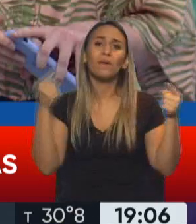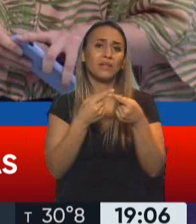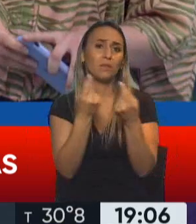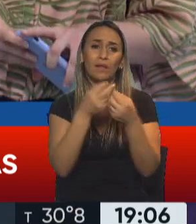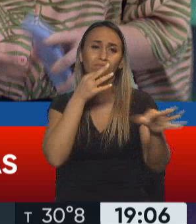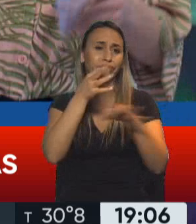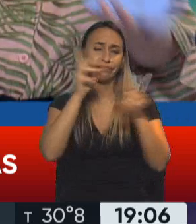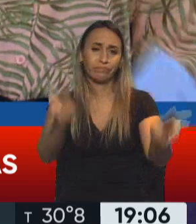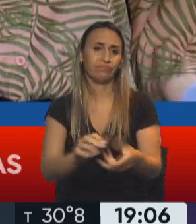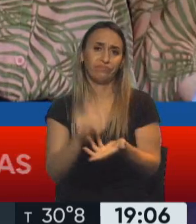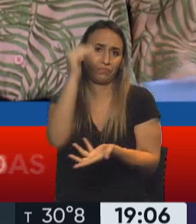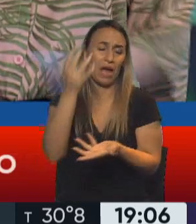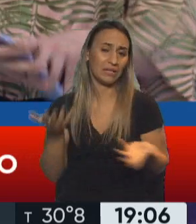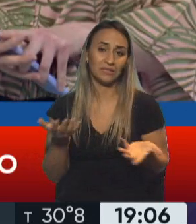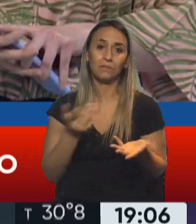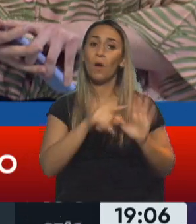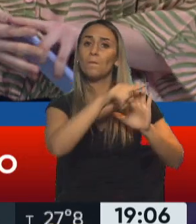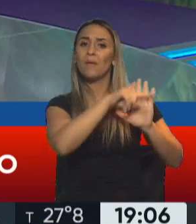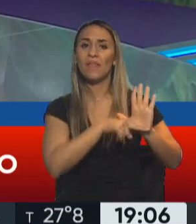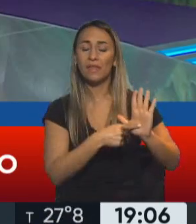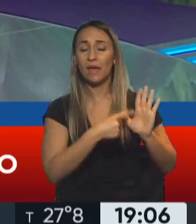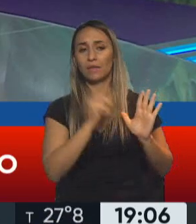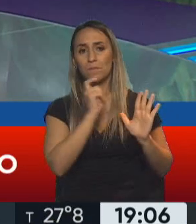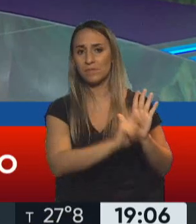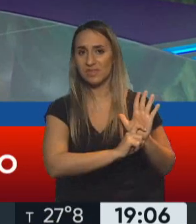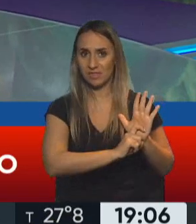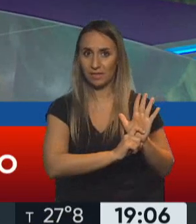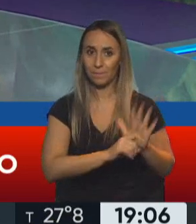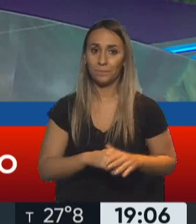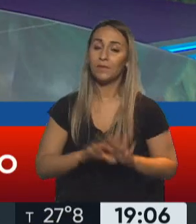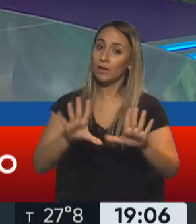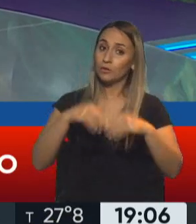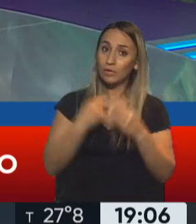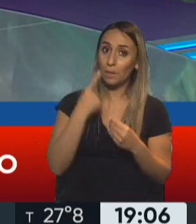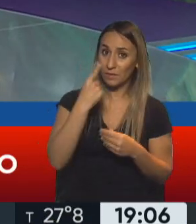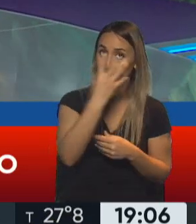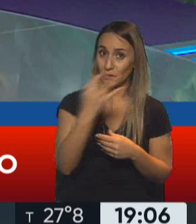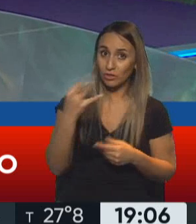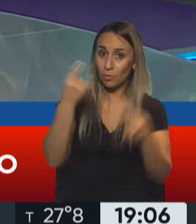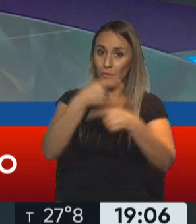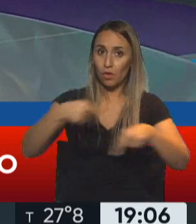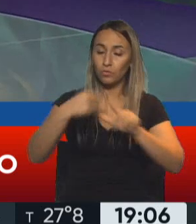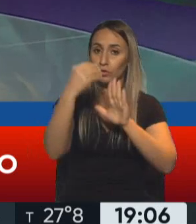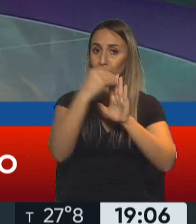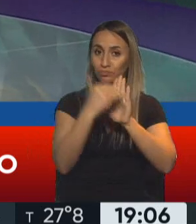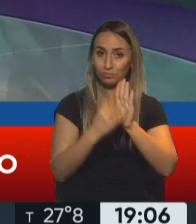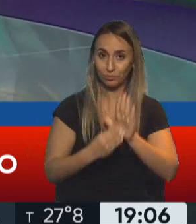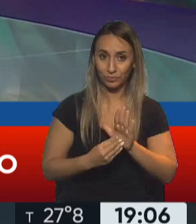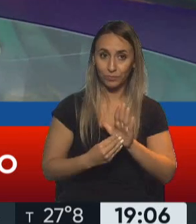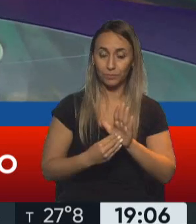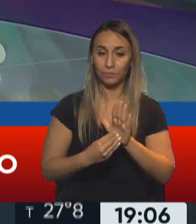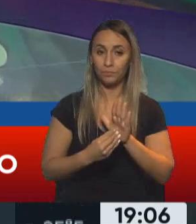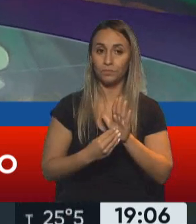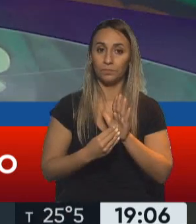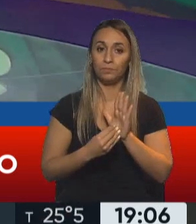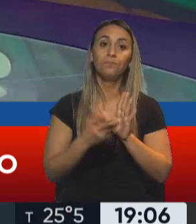rentabilidad mucho más altos y no respetar estas medidas, ¿no? Bien, bueno, son más de 1.400 productos los que sí están en este